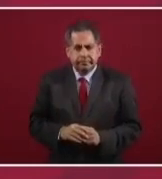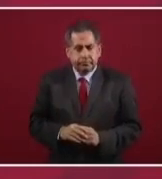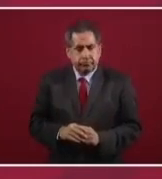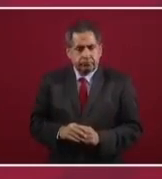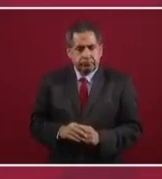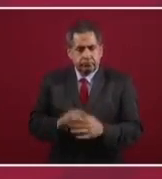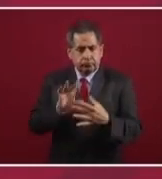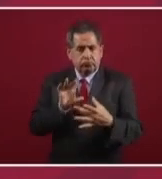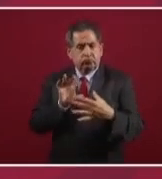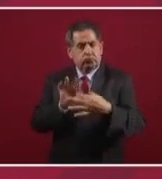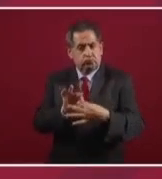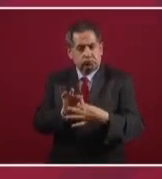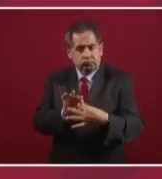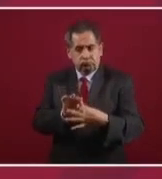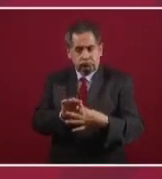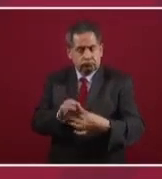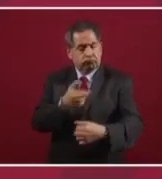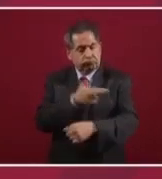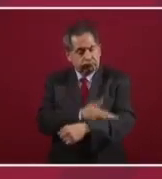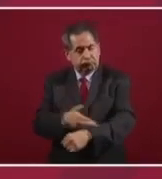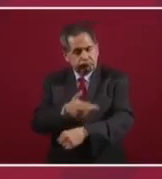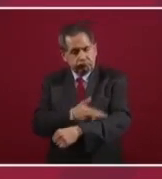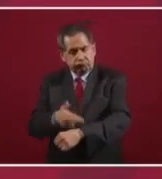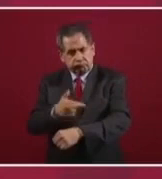llevar a cabo procedimientos de